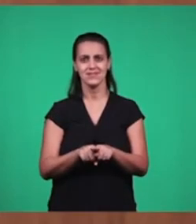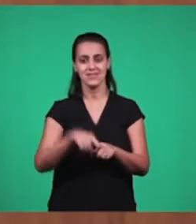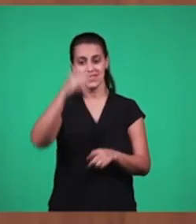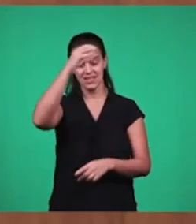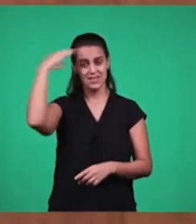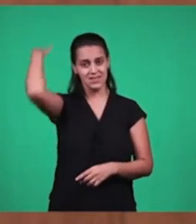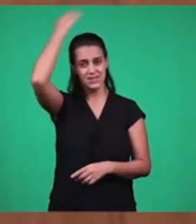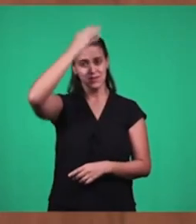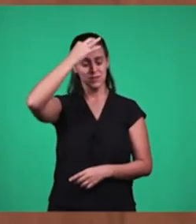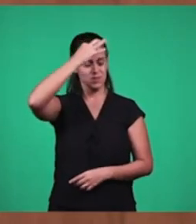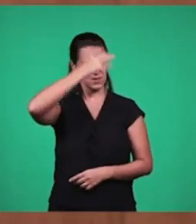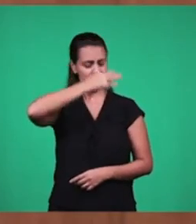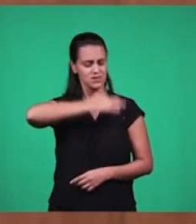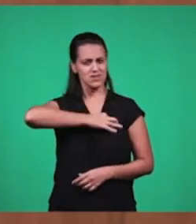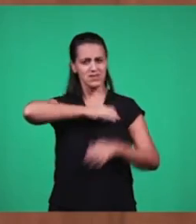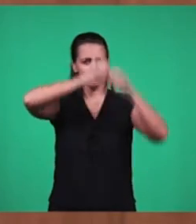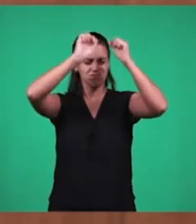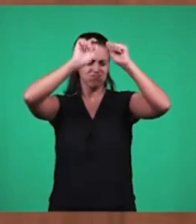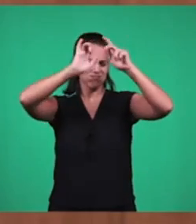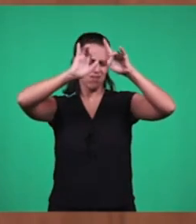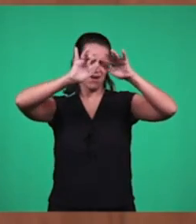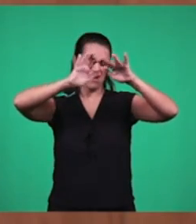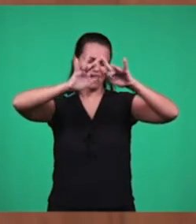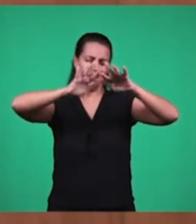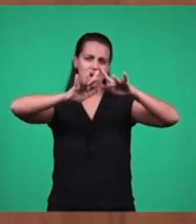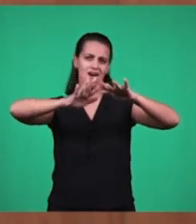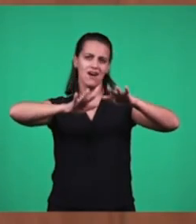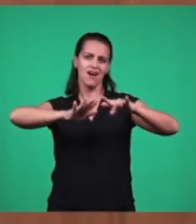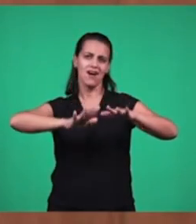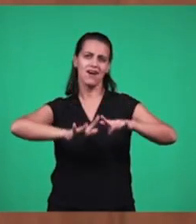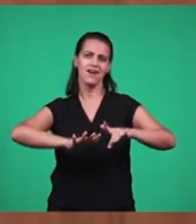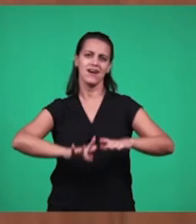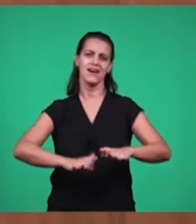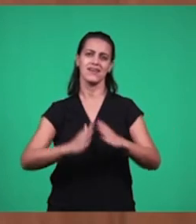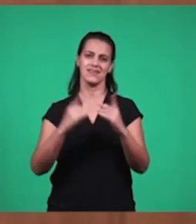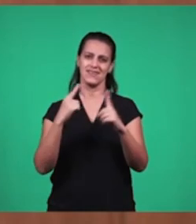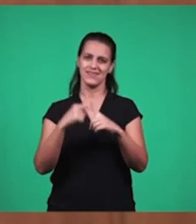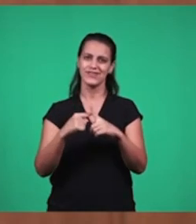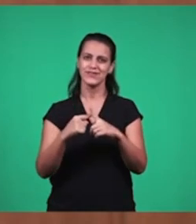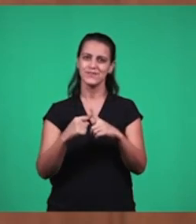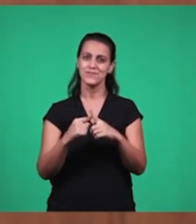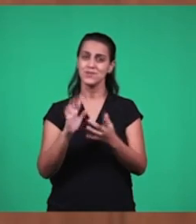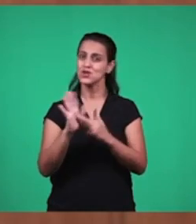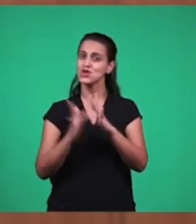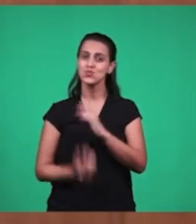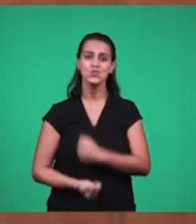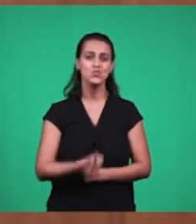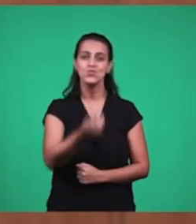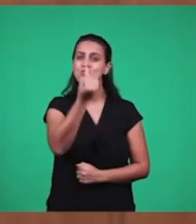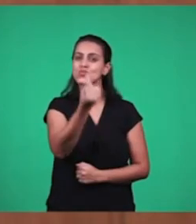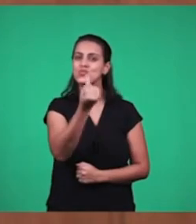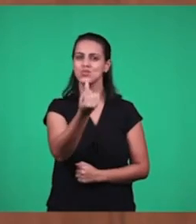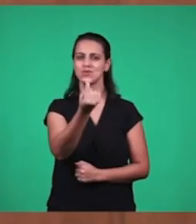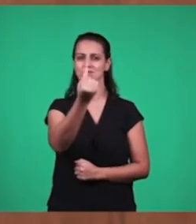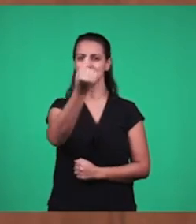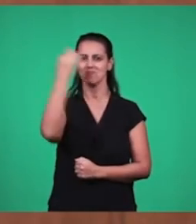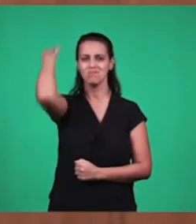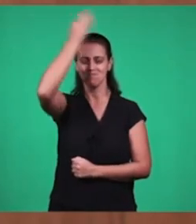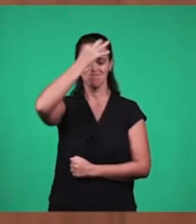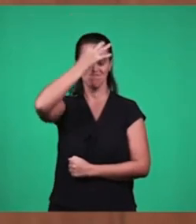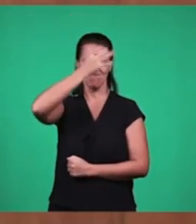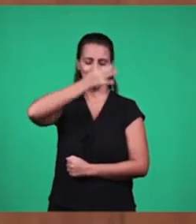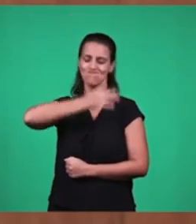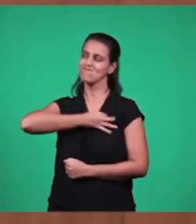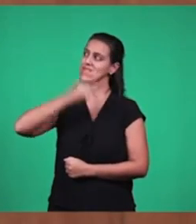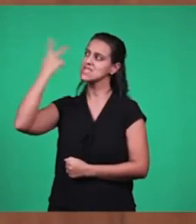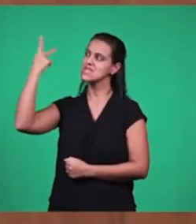Espíritu Santo fue derramado sobre la iglesia. Jesús es el único que puede bautizarnos con el